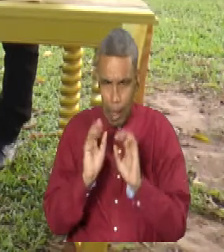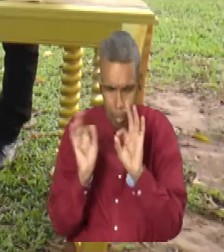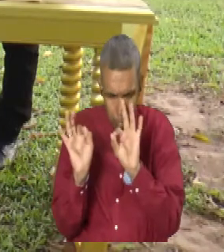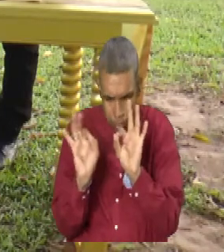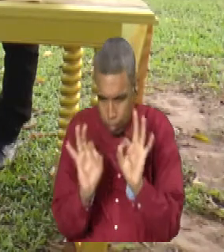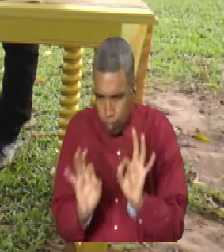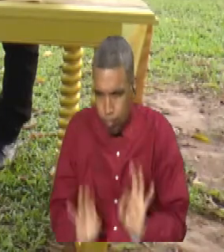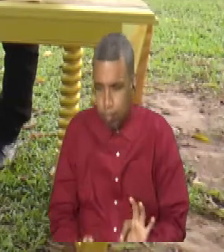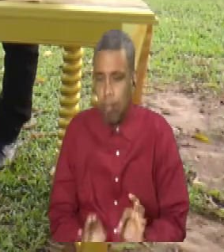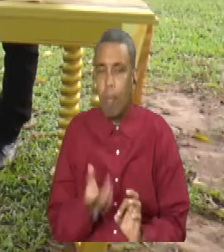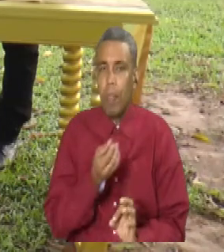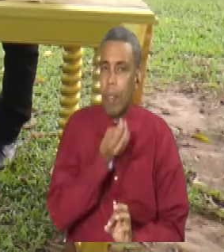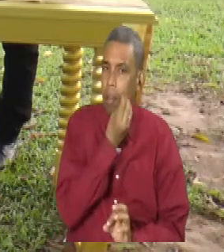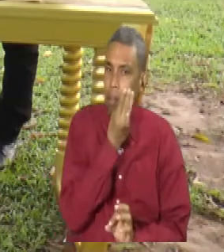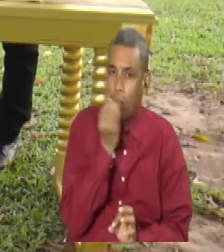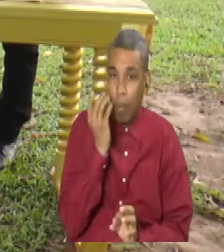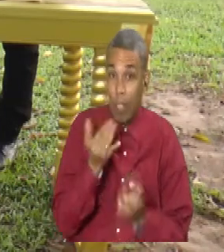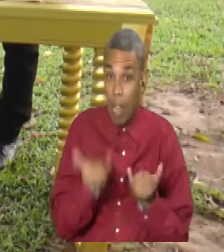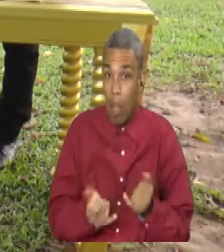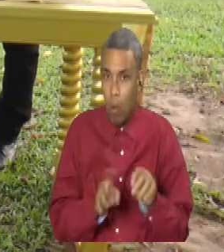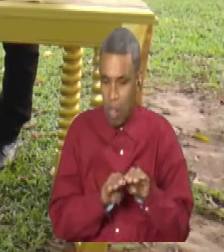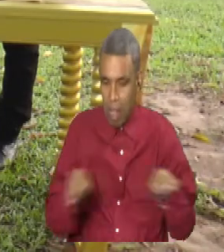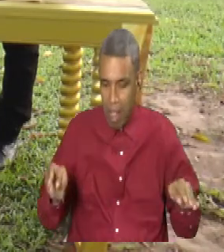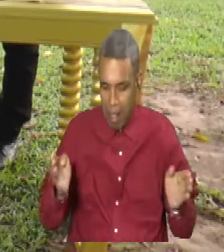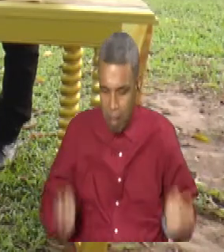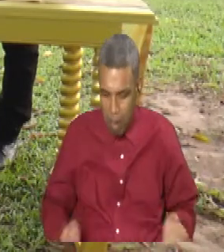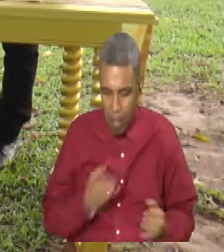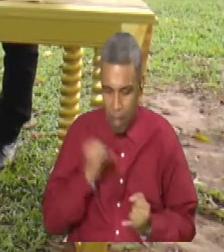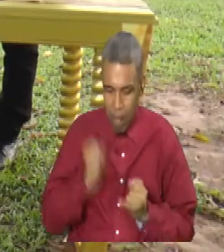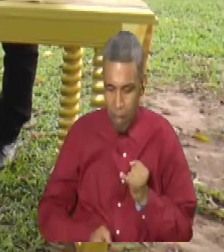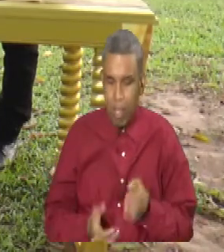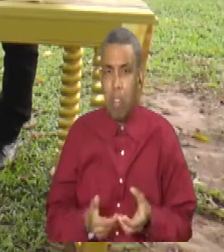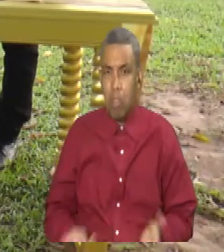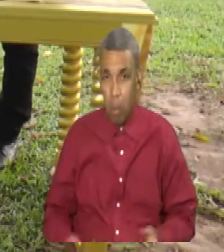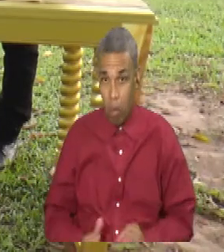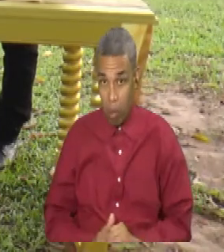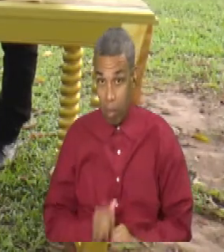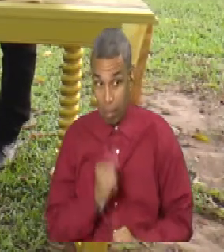espectacular de temática hindú. Yo te voy a ir entonces pasando todos los adornos para que